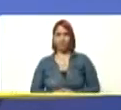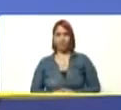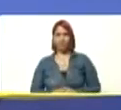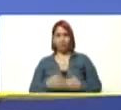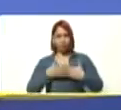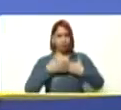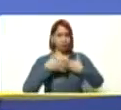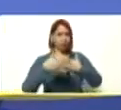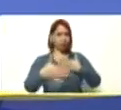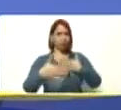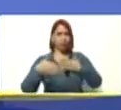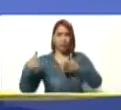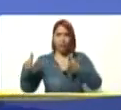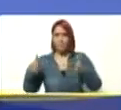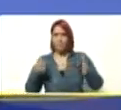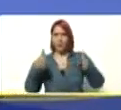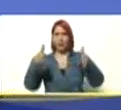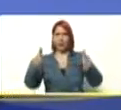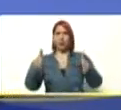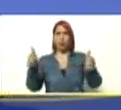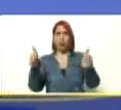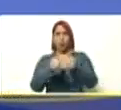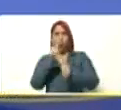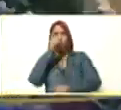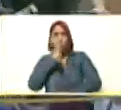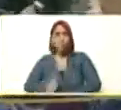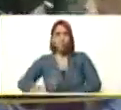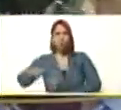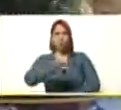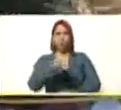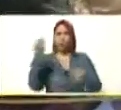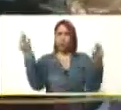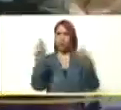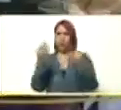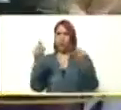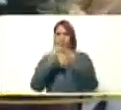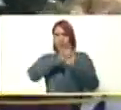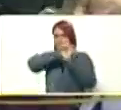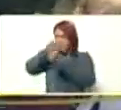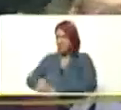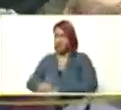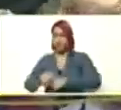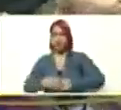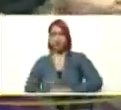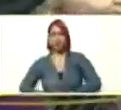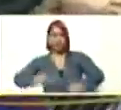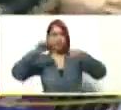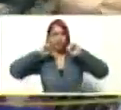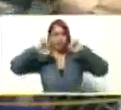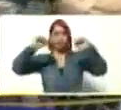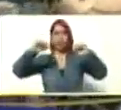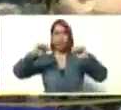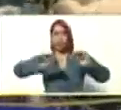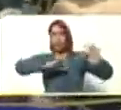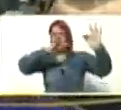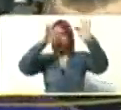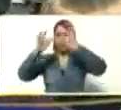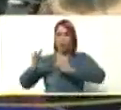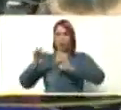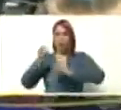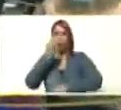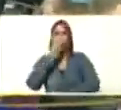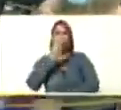transcurso del camino, con el pueblo, siempre venceremos. ¡Que vive el legado de García